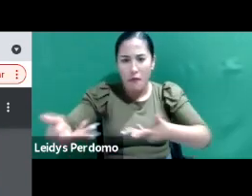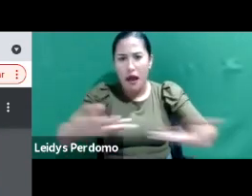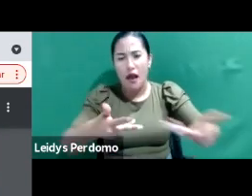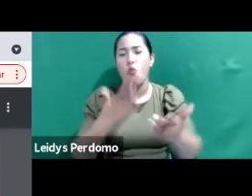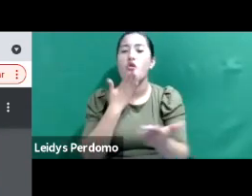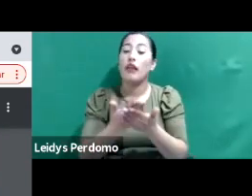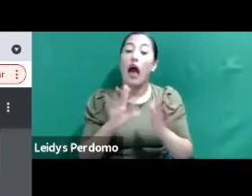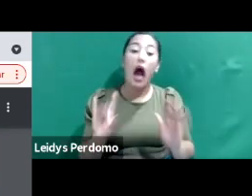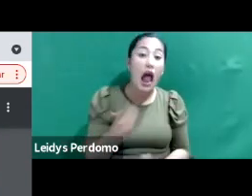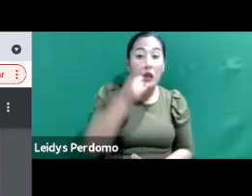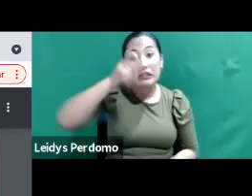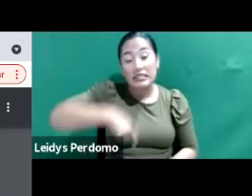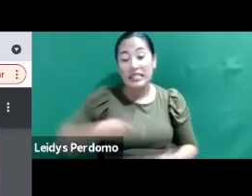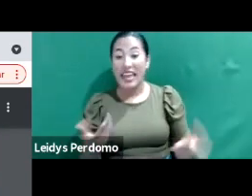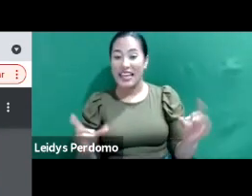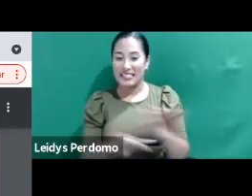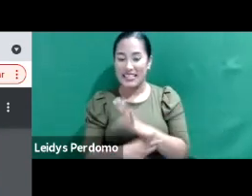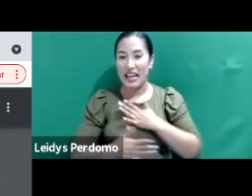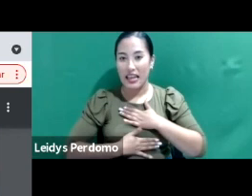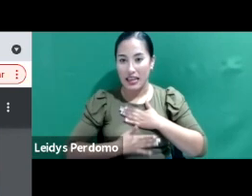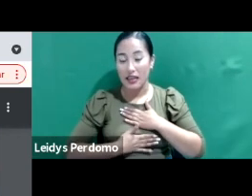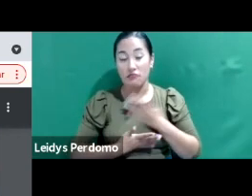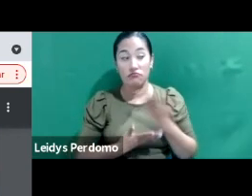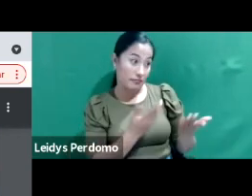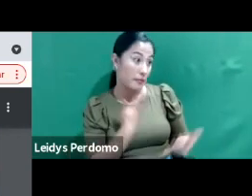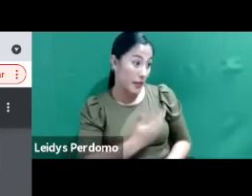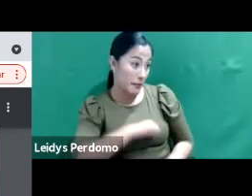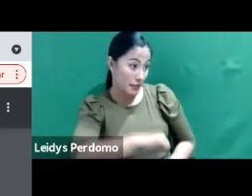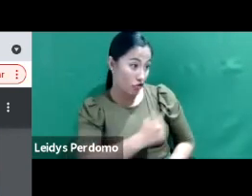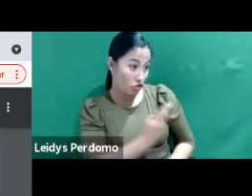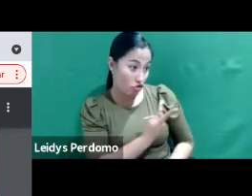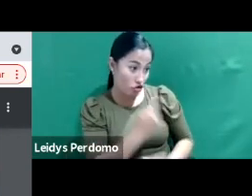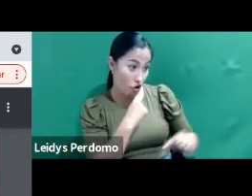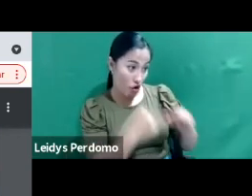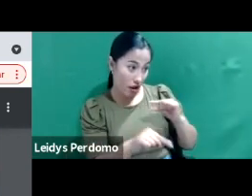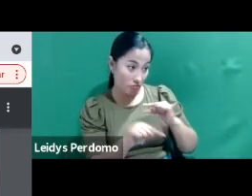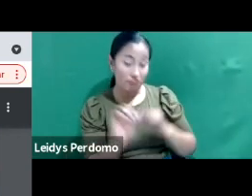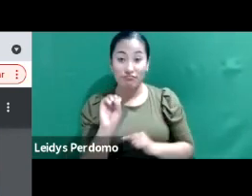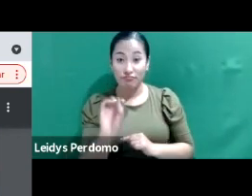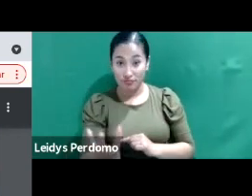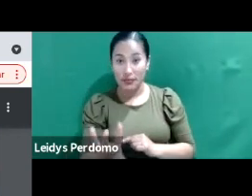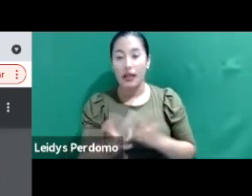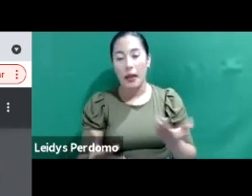necesiten en el chat ya les vamos a colocar, Diana, si me permites, los 2 correos de nosotras,